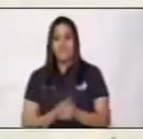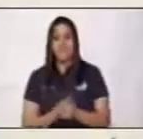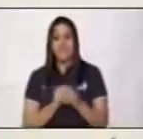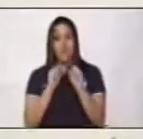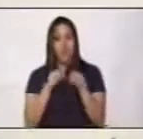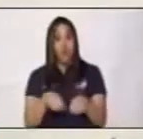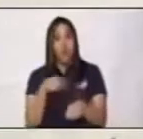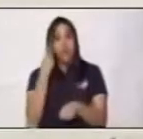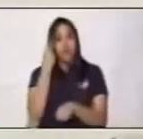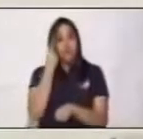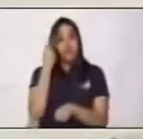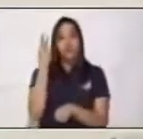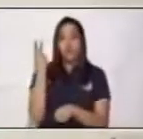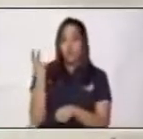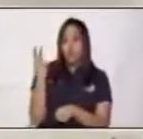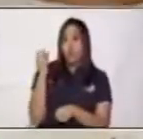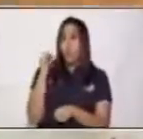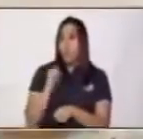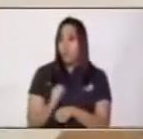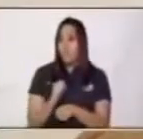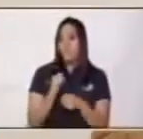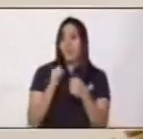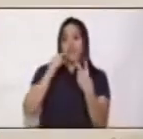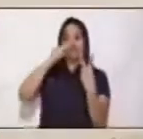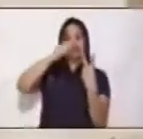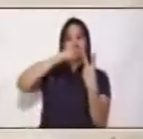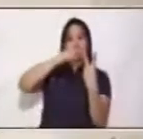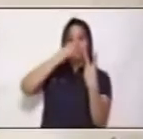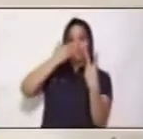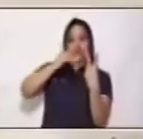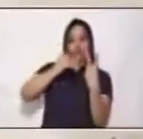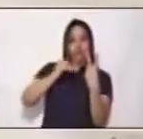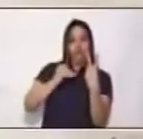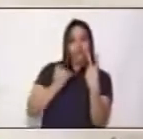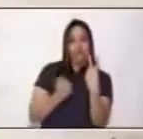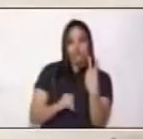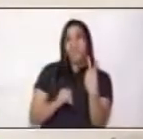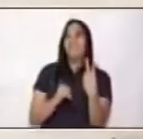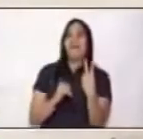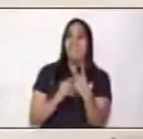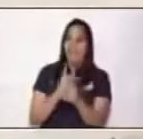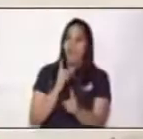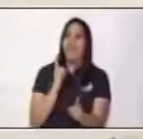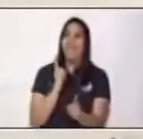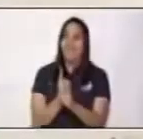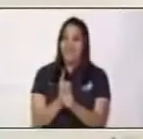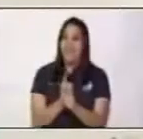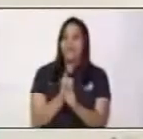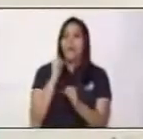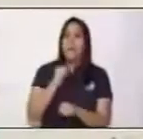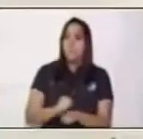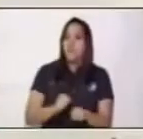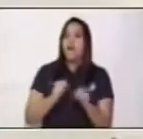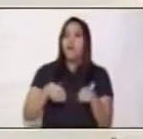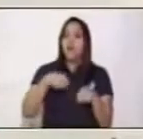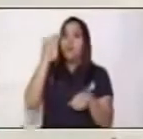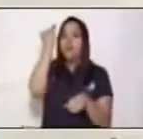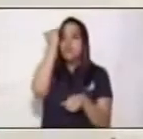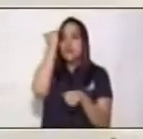Podemos observar que tenemos las raíces cúbicas exactas de 1 a 1000 para poder implementar en nuestro